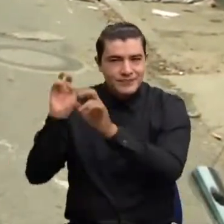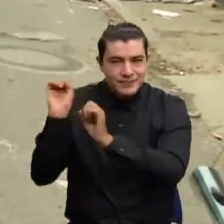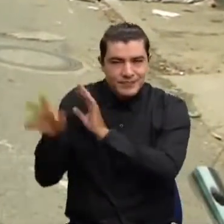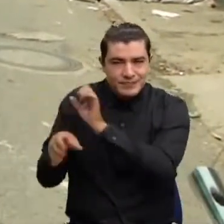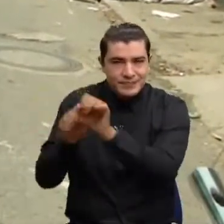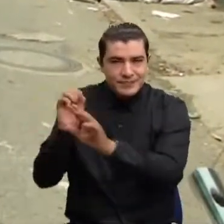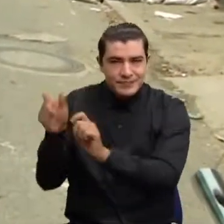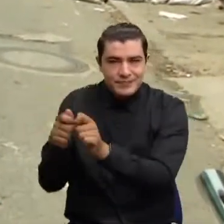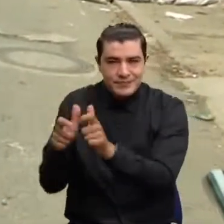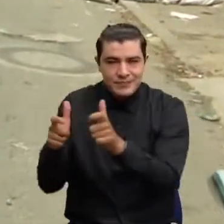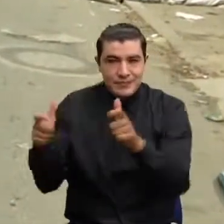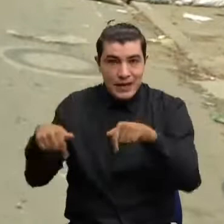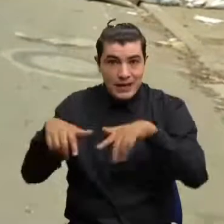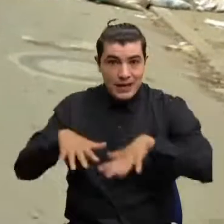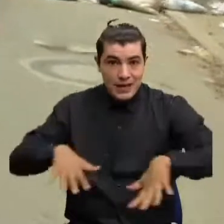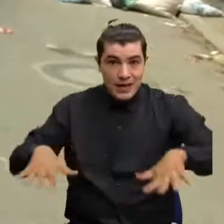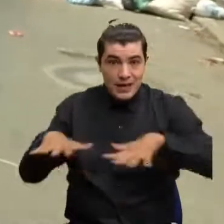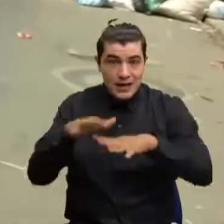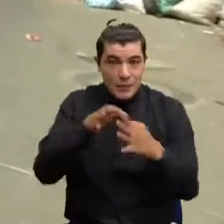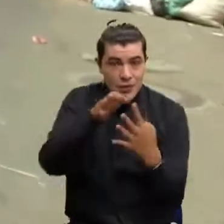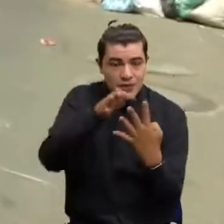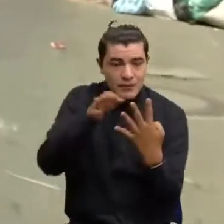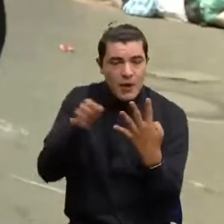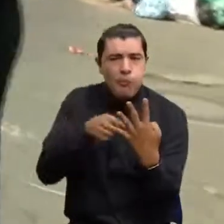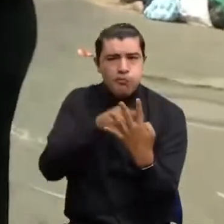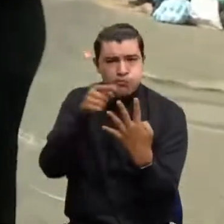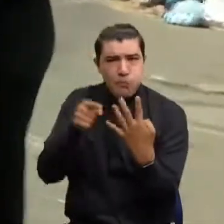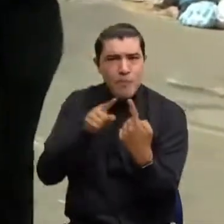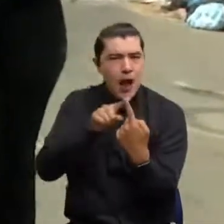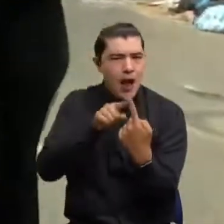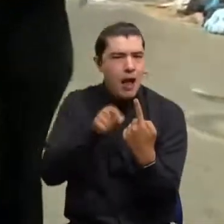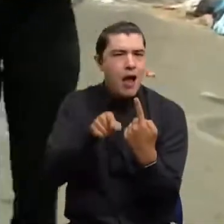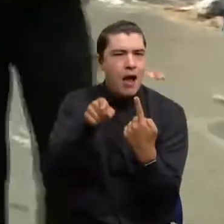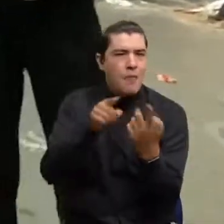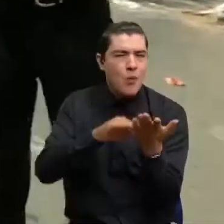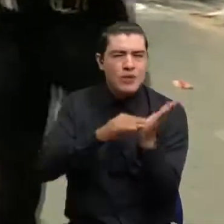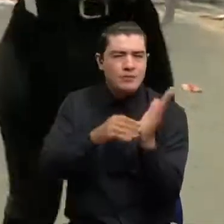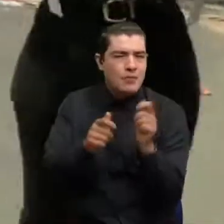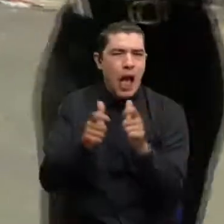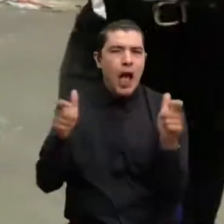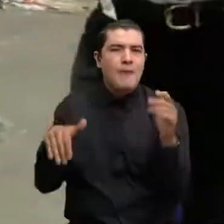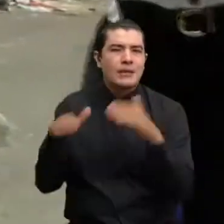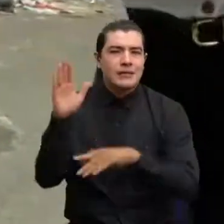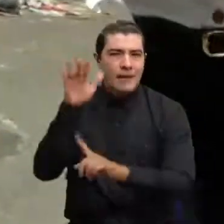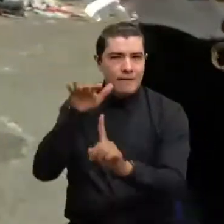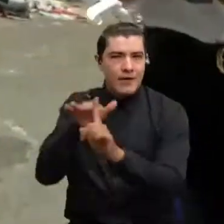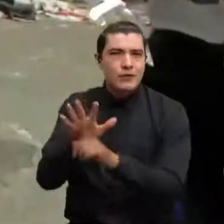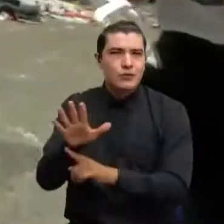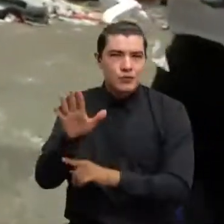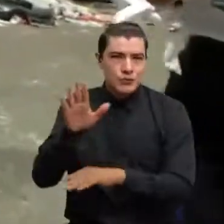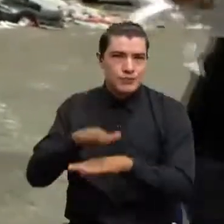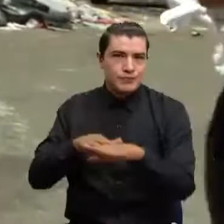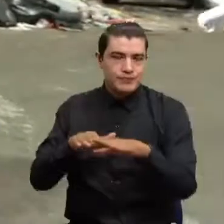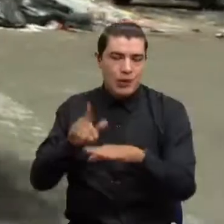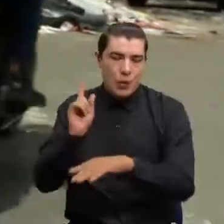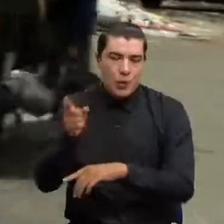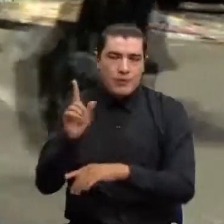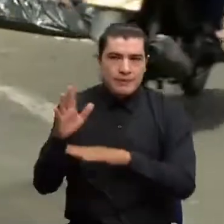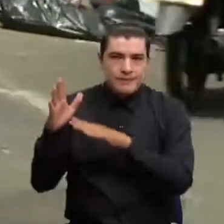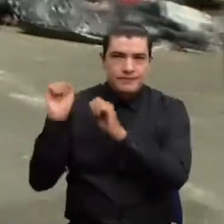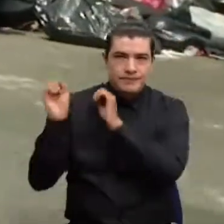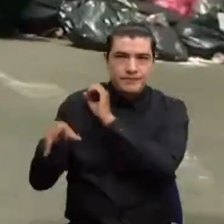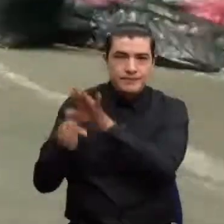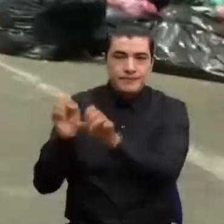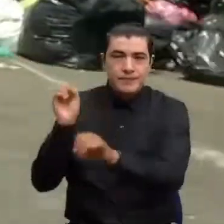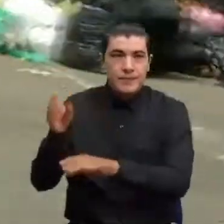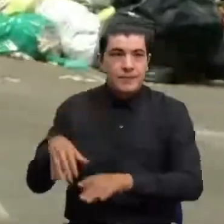cada día justo a mis espaldas vemos basuras que la misma comunidad desde el día de ayer a las 8 de la noche a